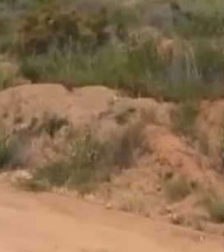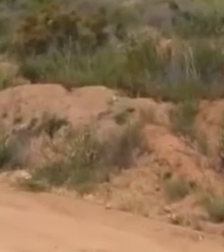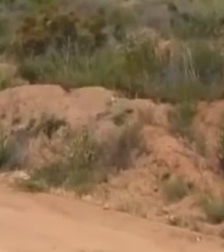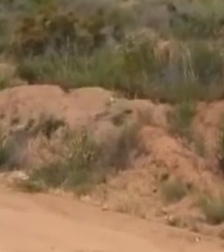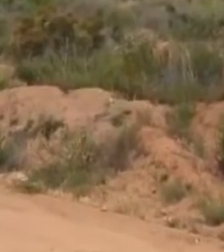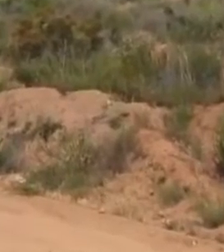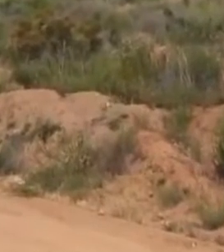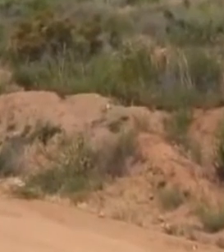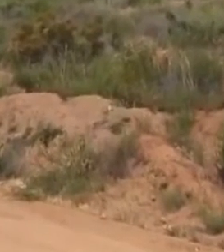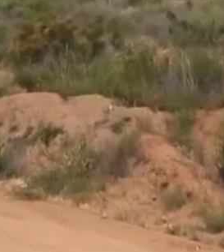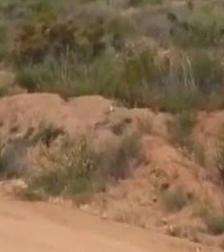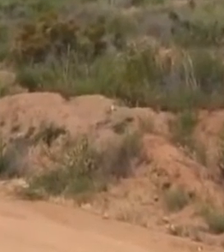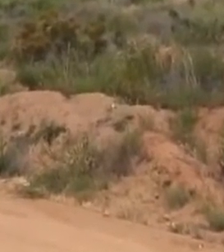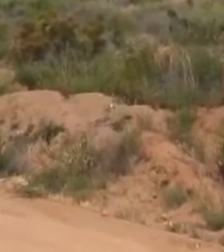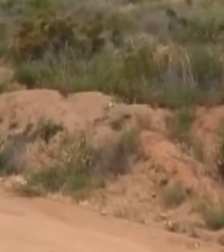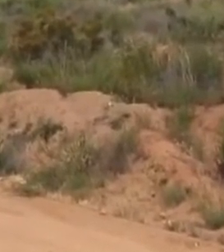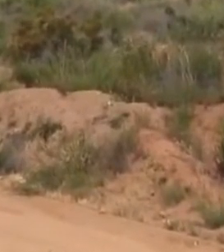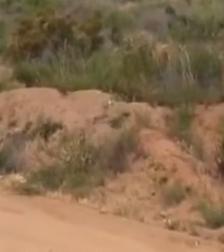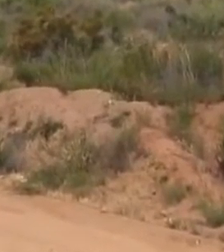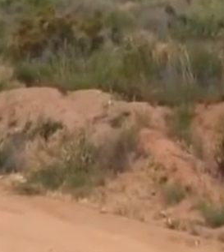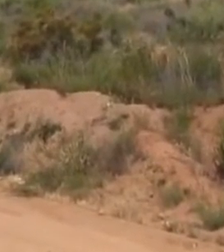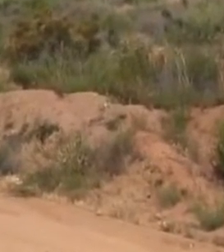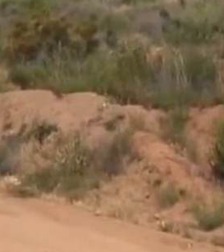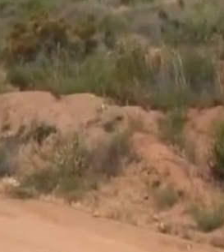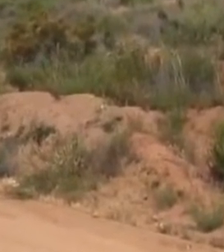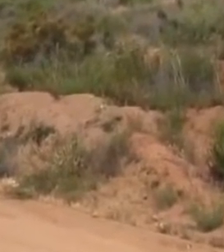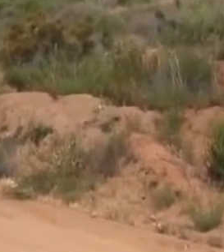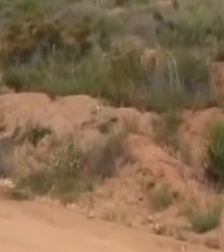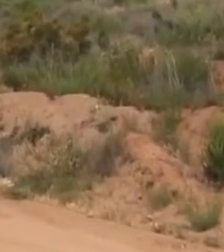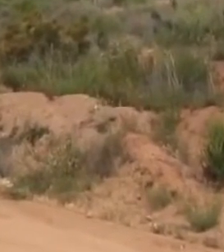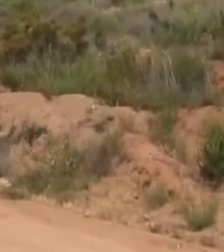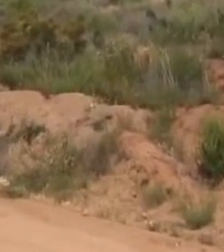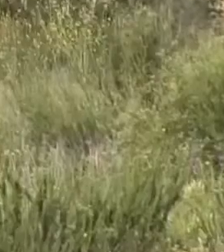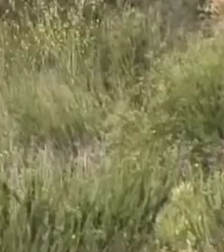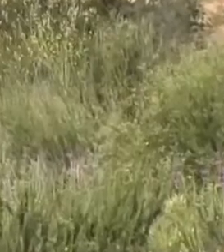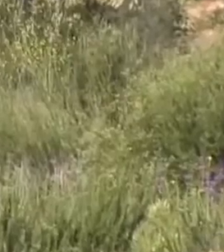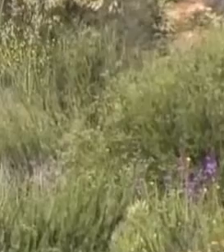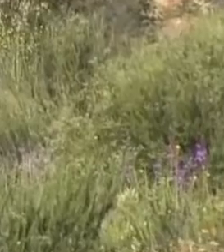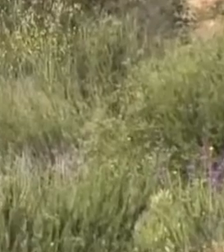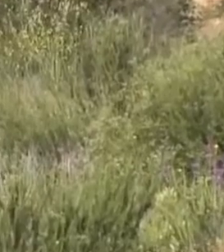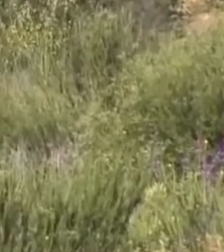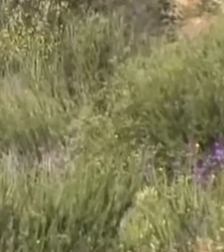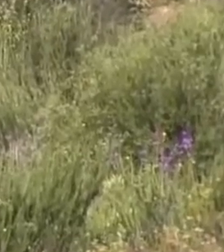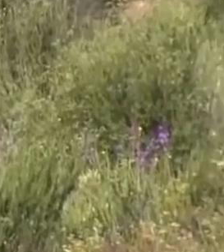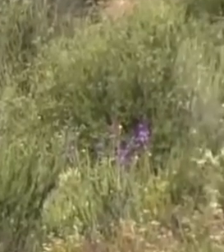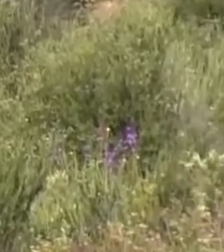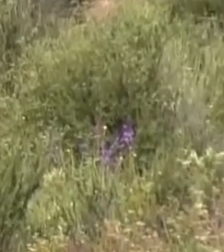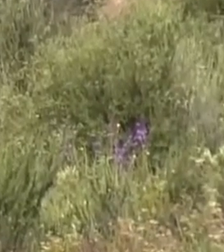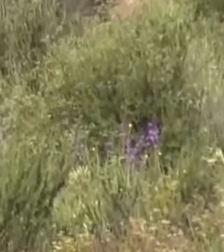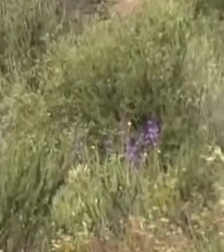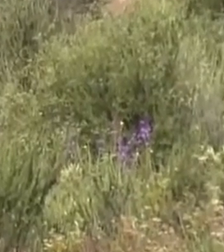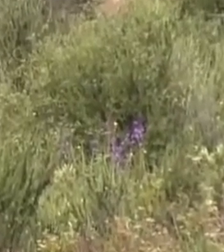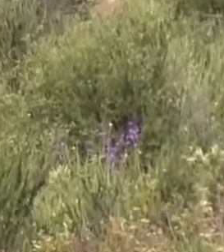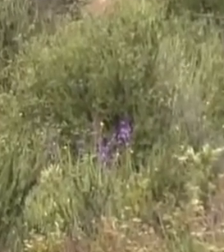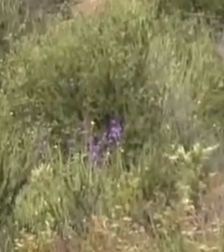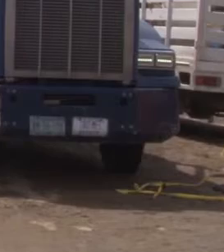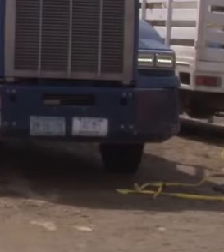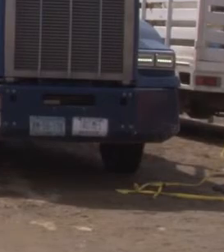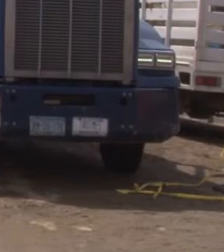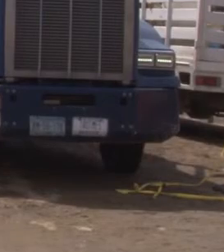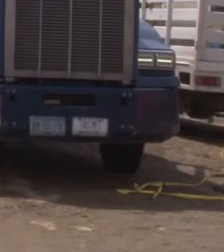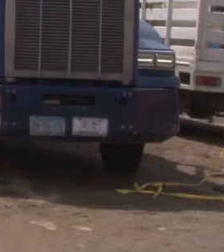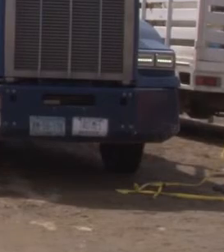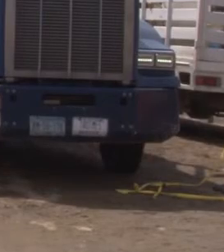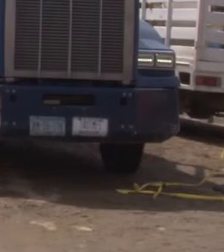la conferencia también se tocaron temas como la solución de problemas en los diferentes albergues del Estado que alojan a migrantes sobre todo el ubicado en El